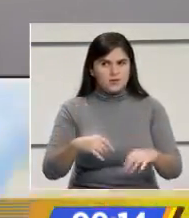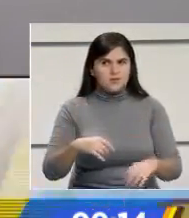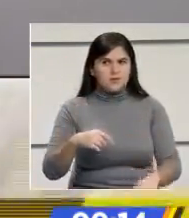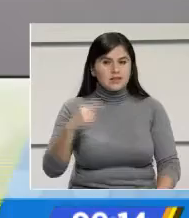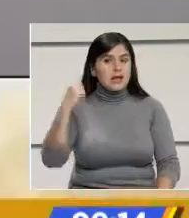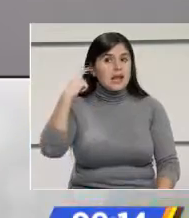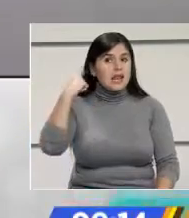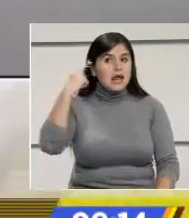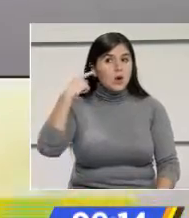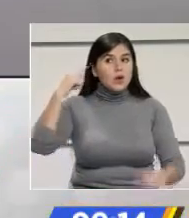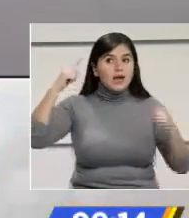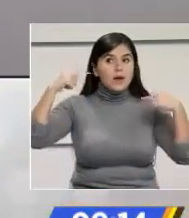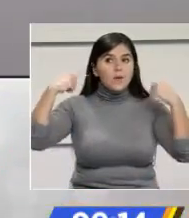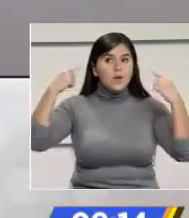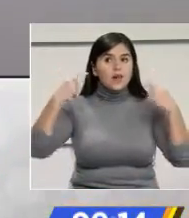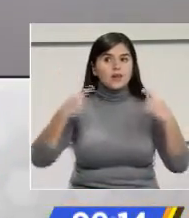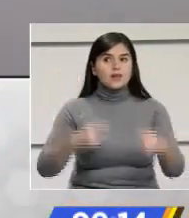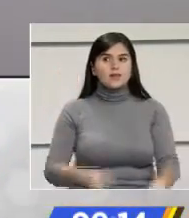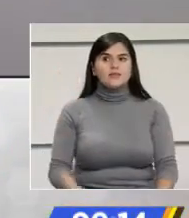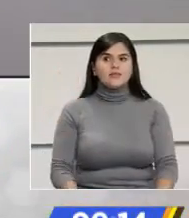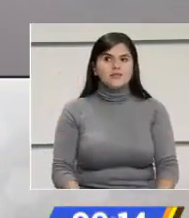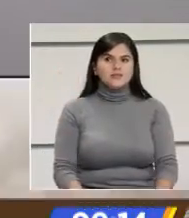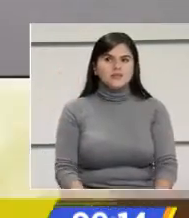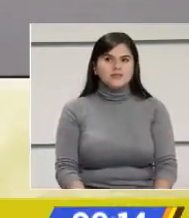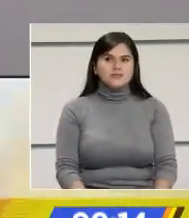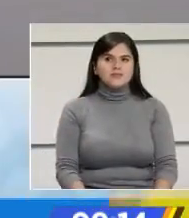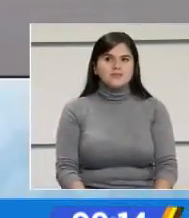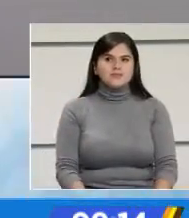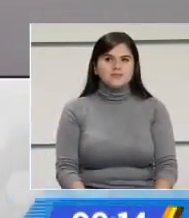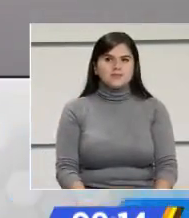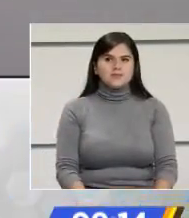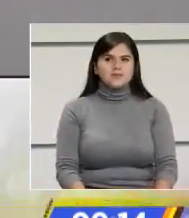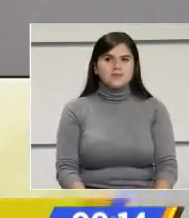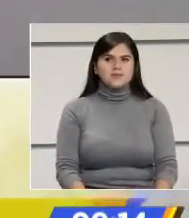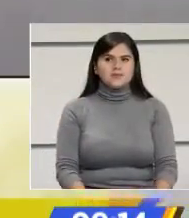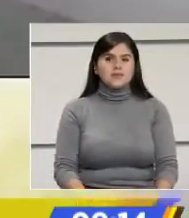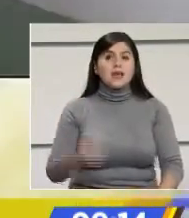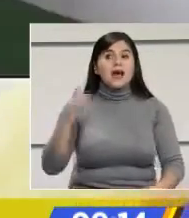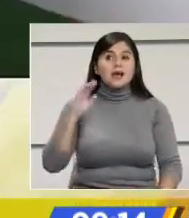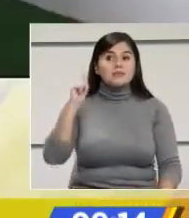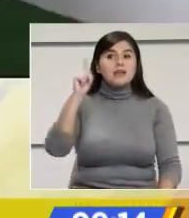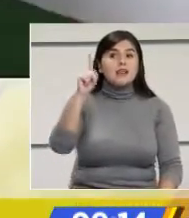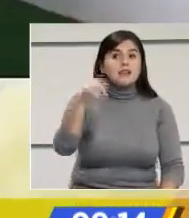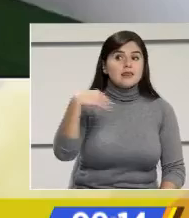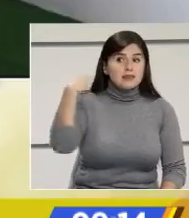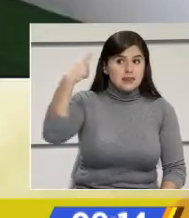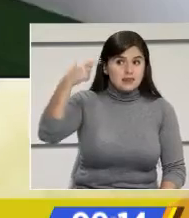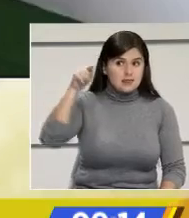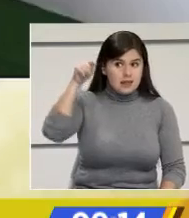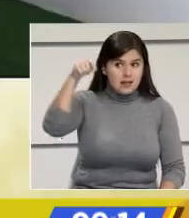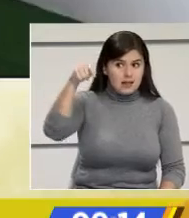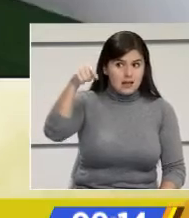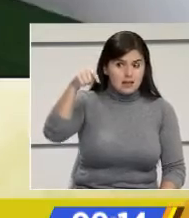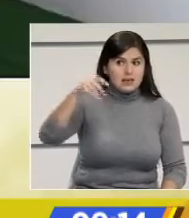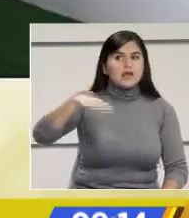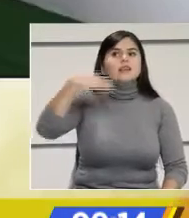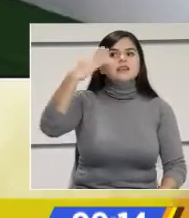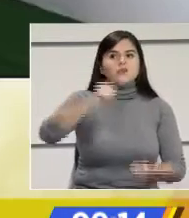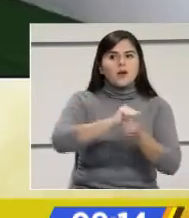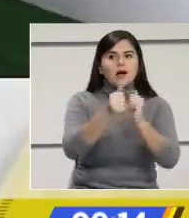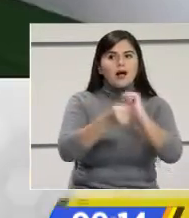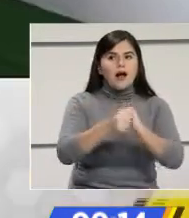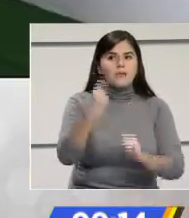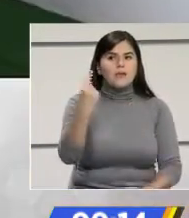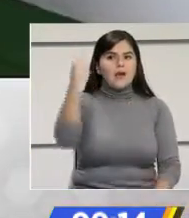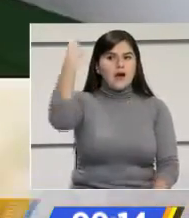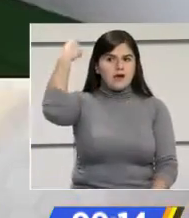dar vueltecitas. Vueltecitas, ok. Vueltecitas. Ajá. Muy bien. Hacia adelante. Ajá. Hacia vamos atrás. Hacia